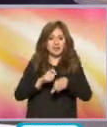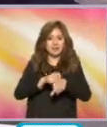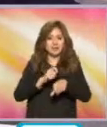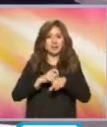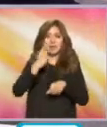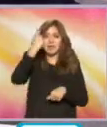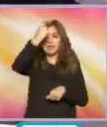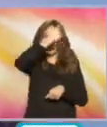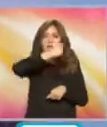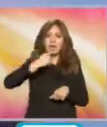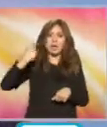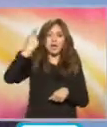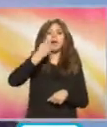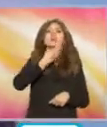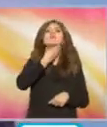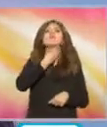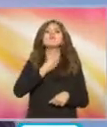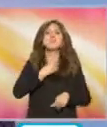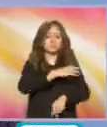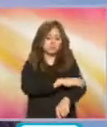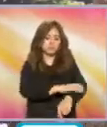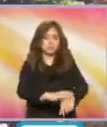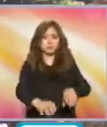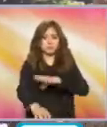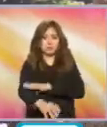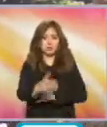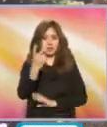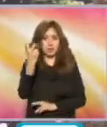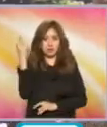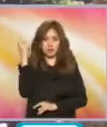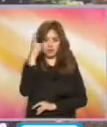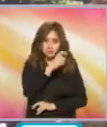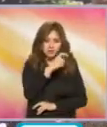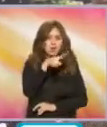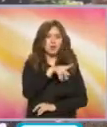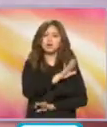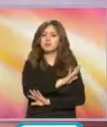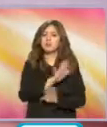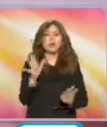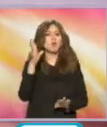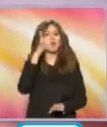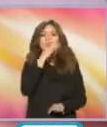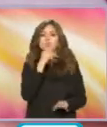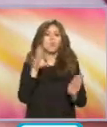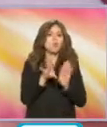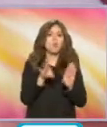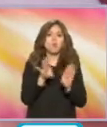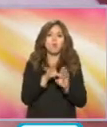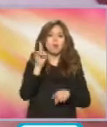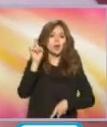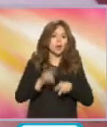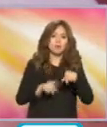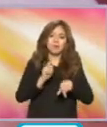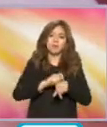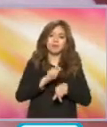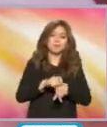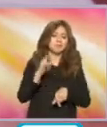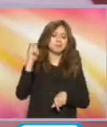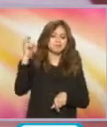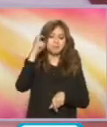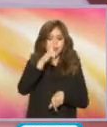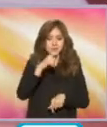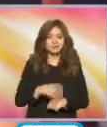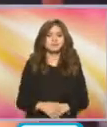torso, brazos, es difícil, entonces Ahí sí, ya no hay que manera. desaparezca Sí, claro. todo No, ni eso, cómo ¿no? te lo quitan, ¿no? Así es. ¿Y qué sucede con los que